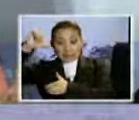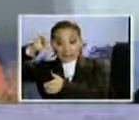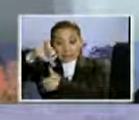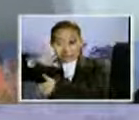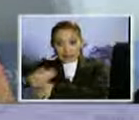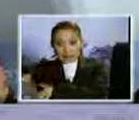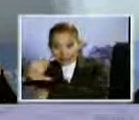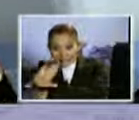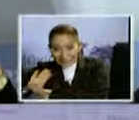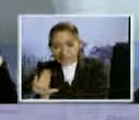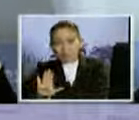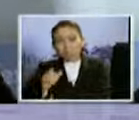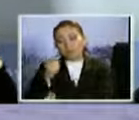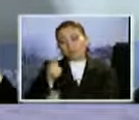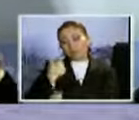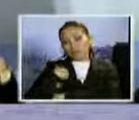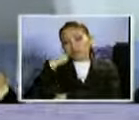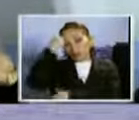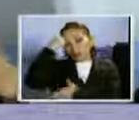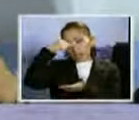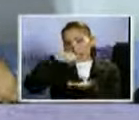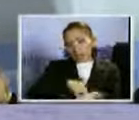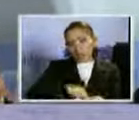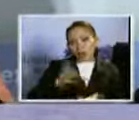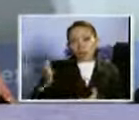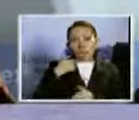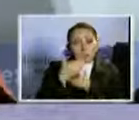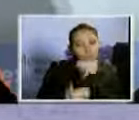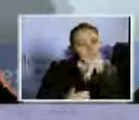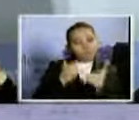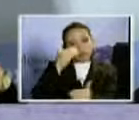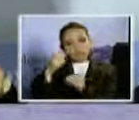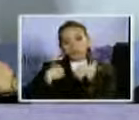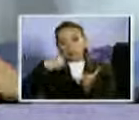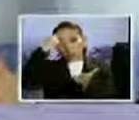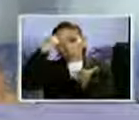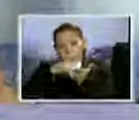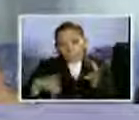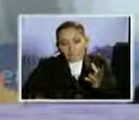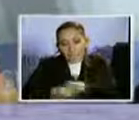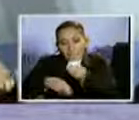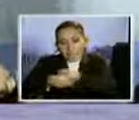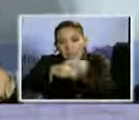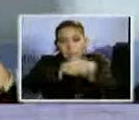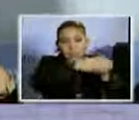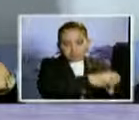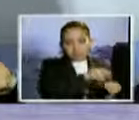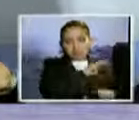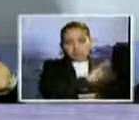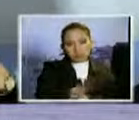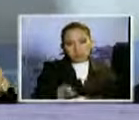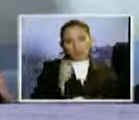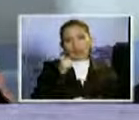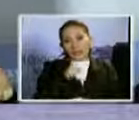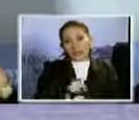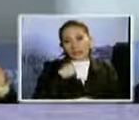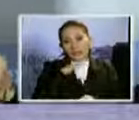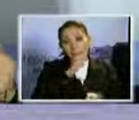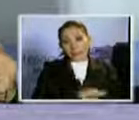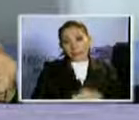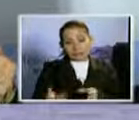primera vez. Así que esto parece ser que está avanzando y yo creo que la suma de esto puede ser uno de los